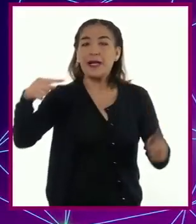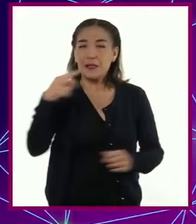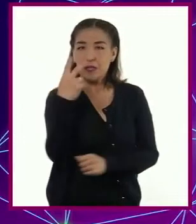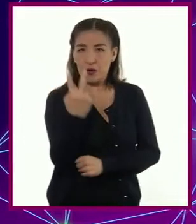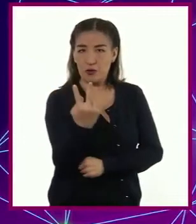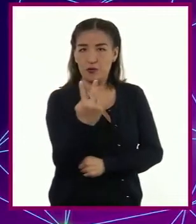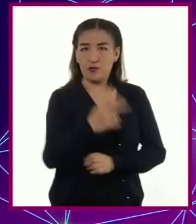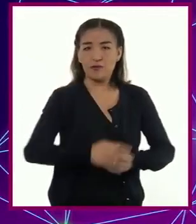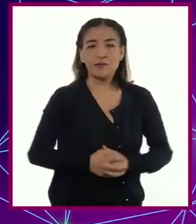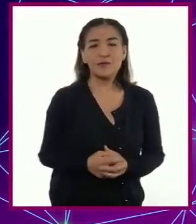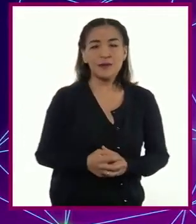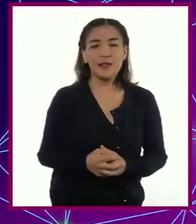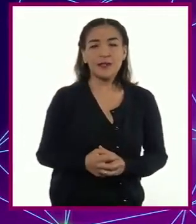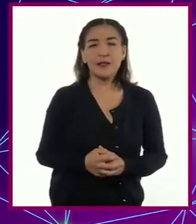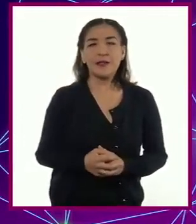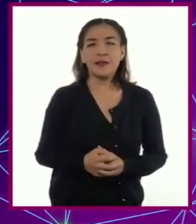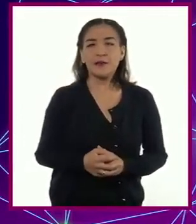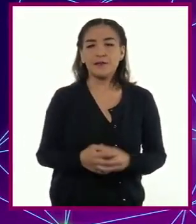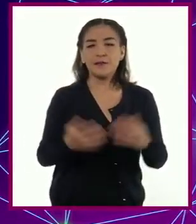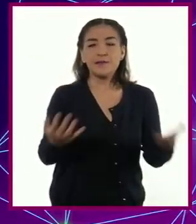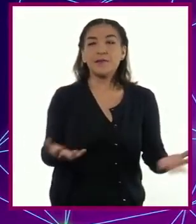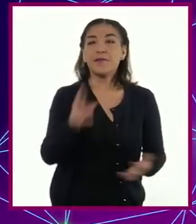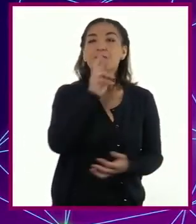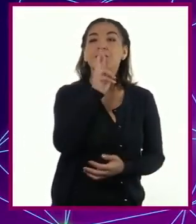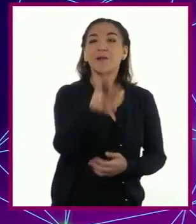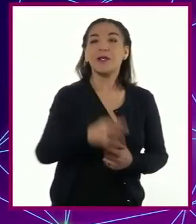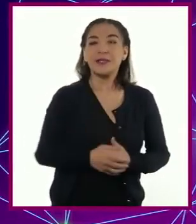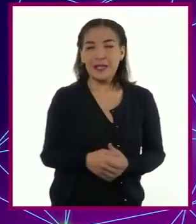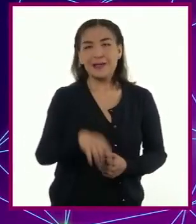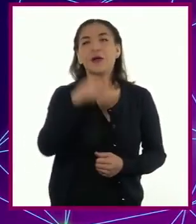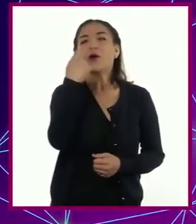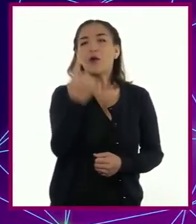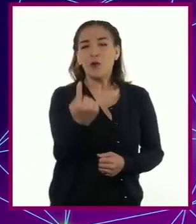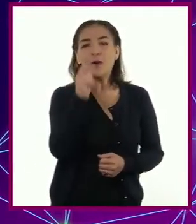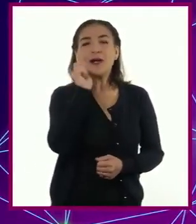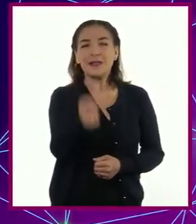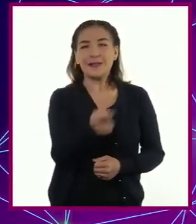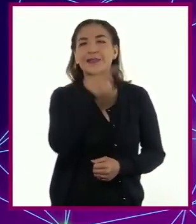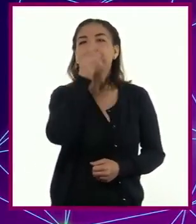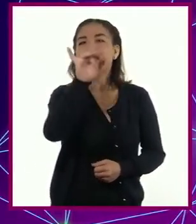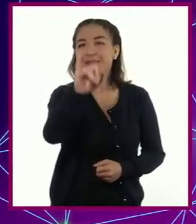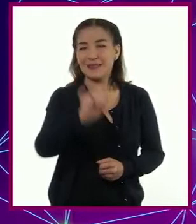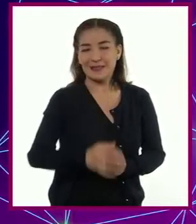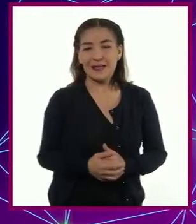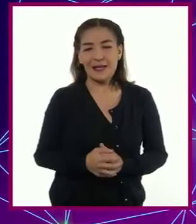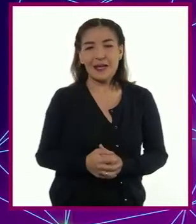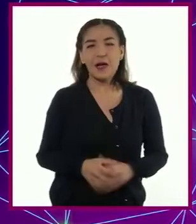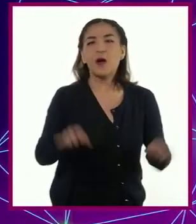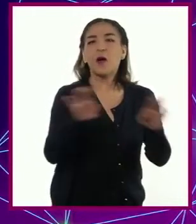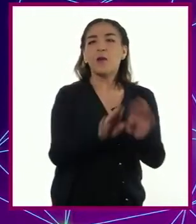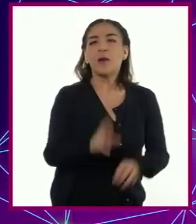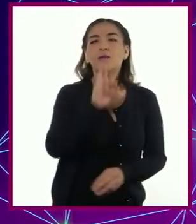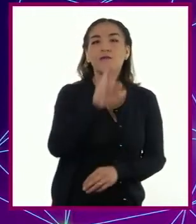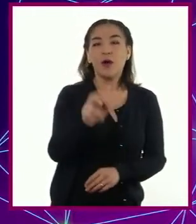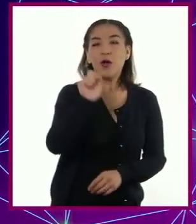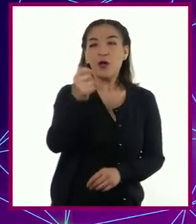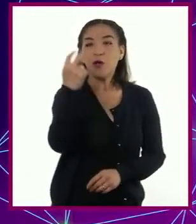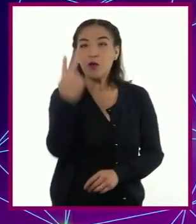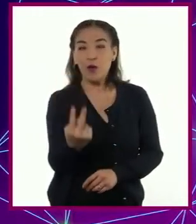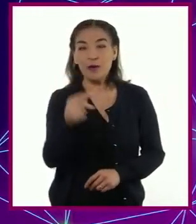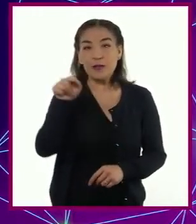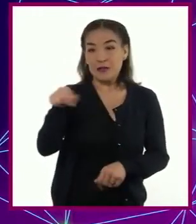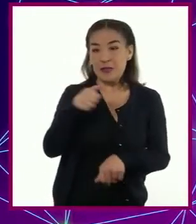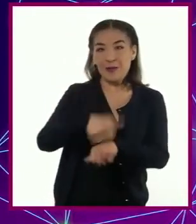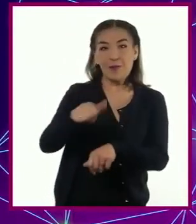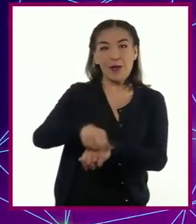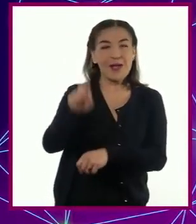2? Y como la respuesta es una afirmación, se coloca el 2 del lado